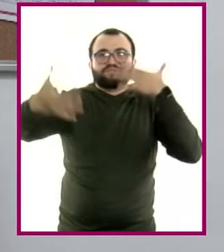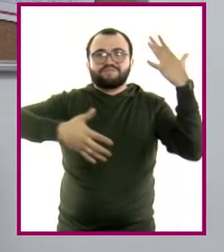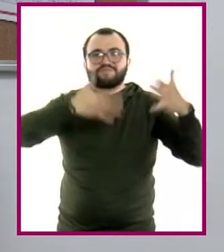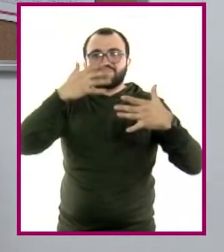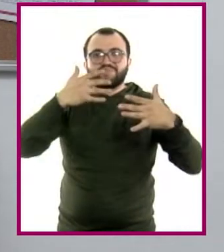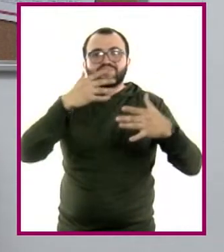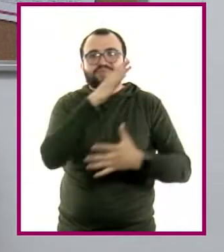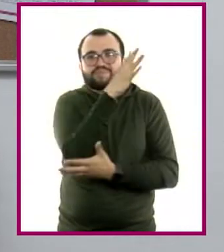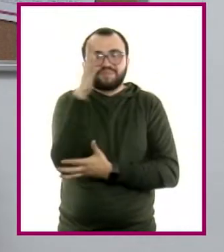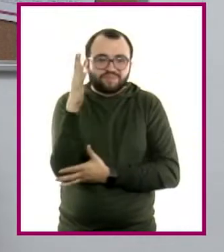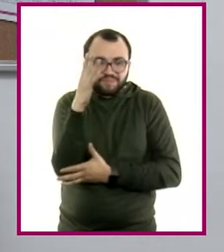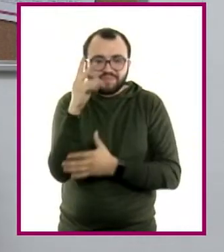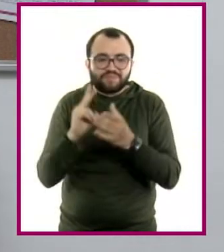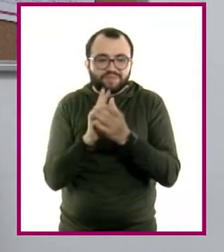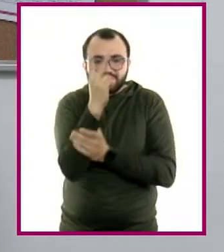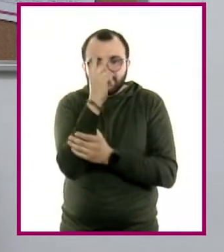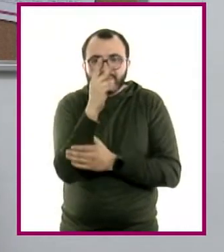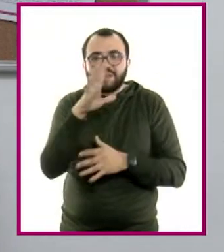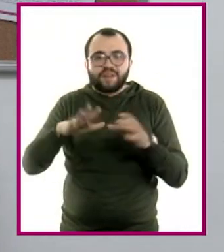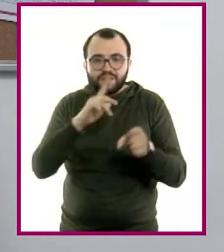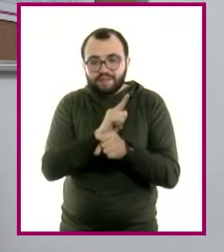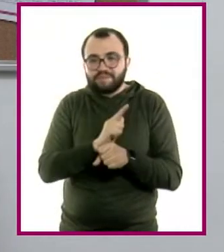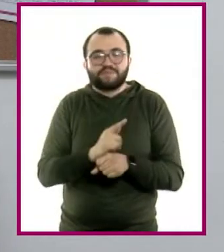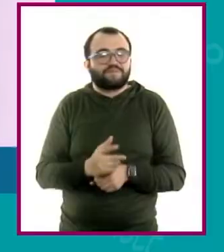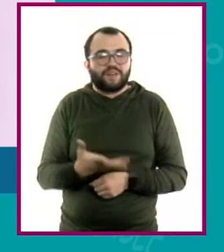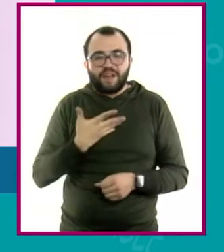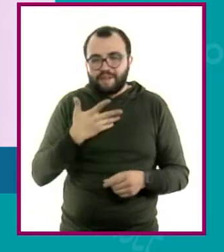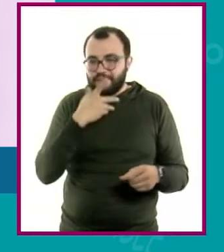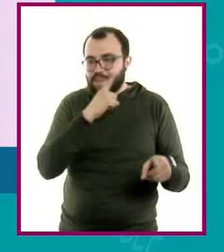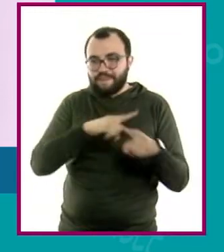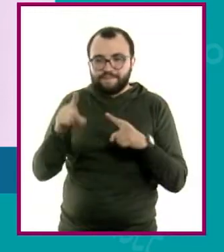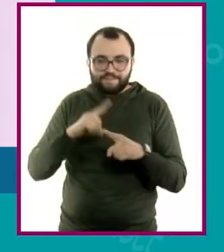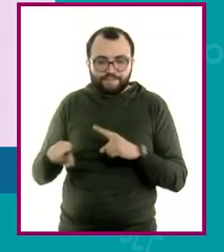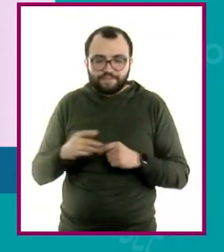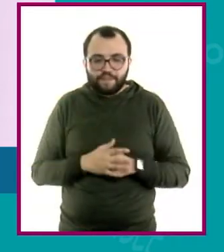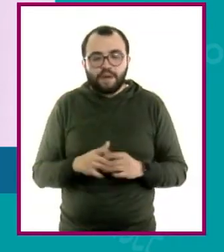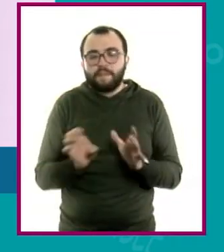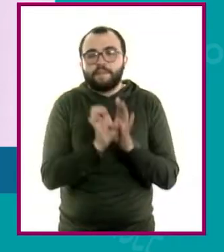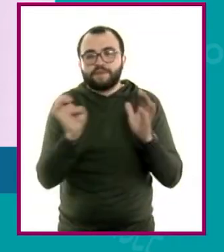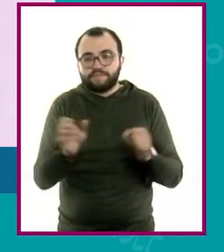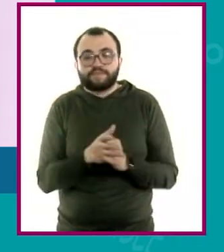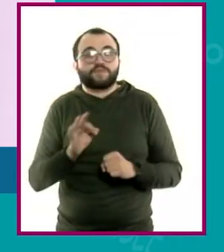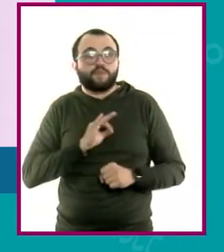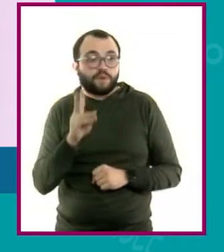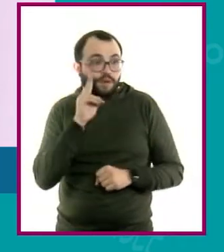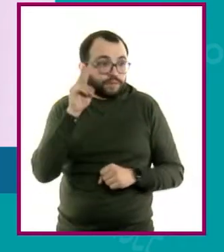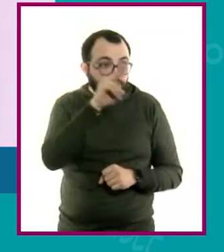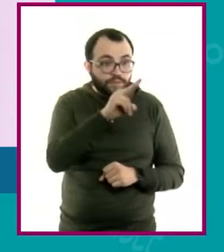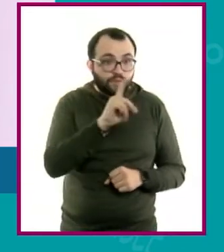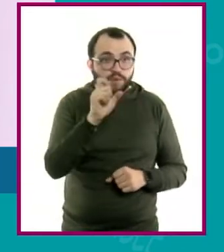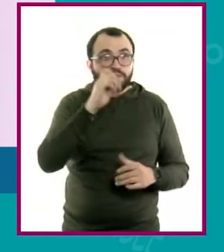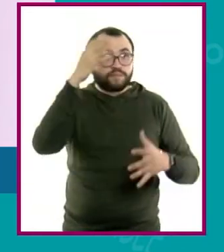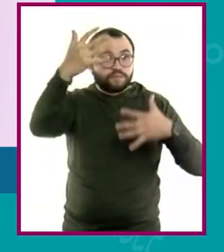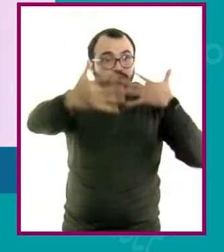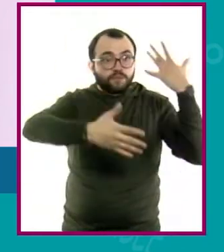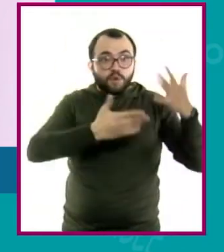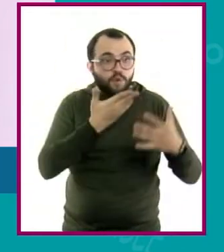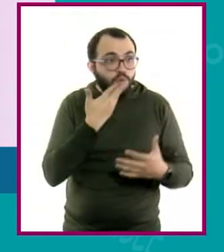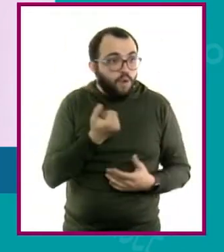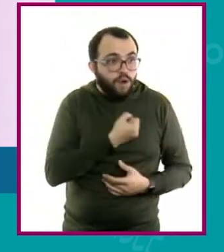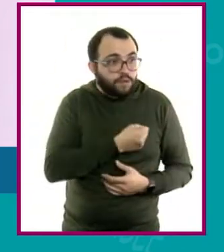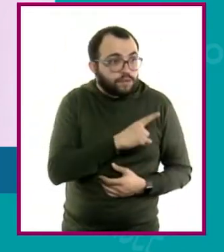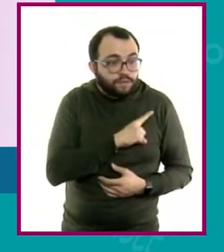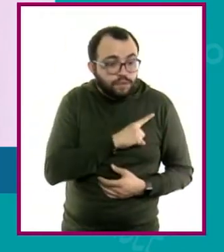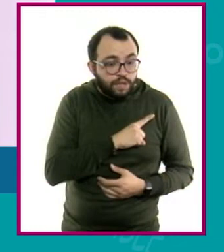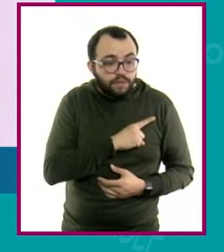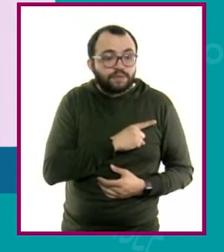de la degradación medioambiental son diversos. Por ejemplo, podemos observar que un medio ambiente que no está sano